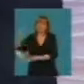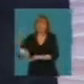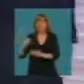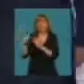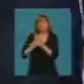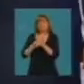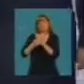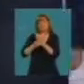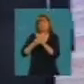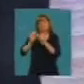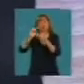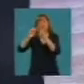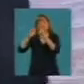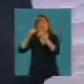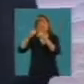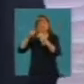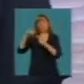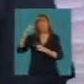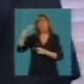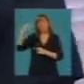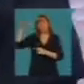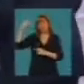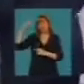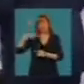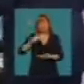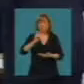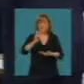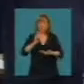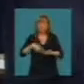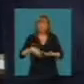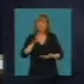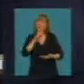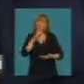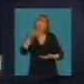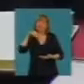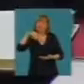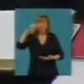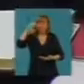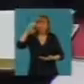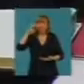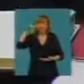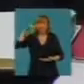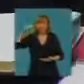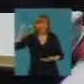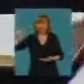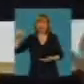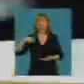el acta correspondiente. Allí la firma entonces del embajador Héctor Marcos Timerman.